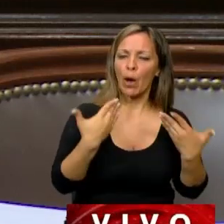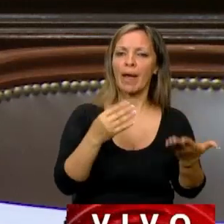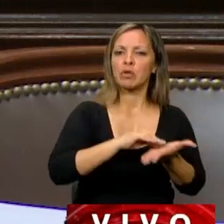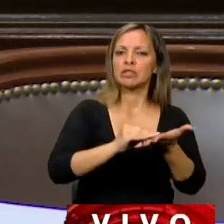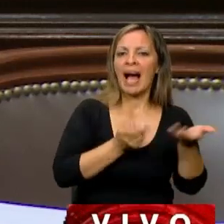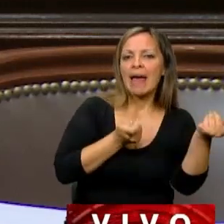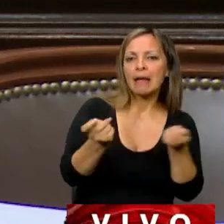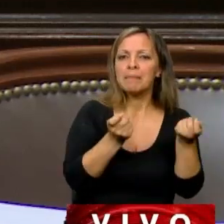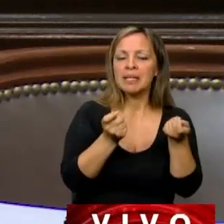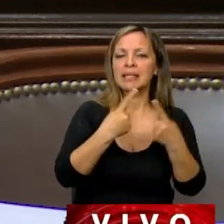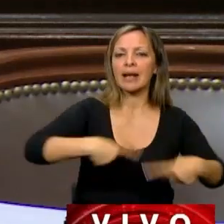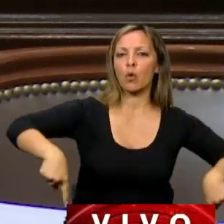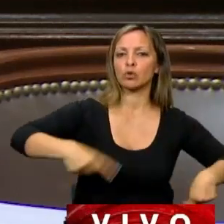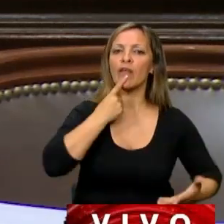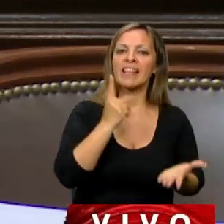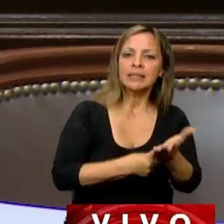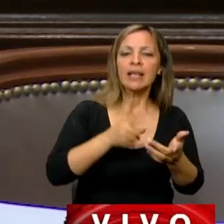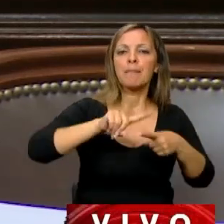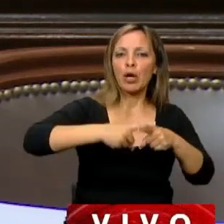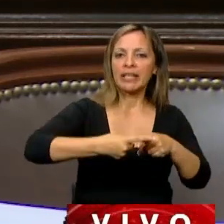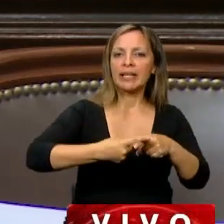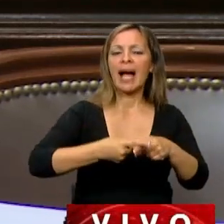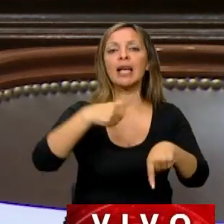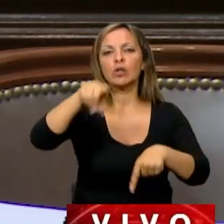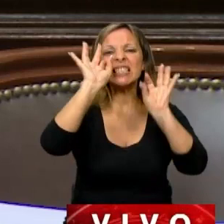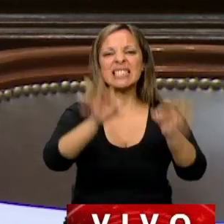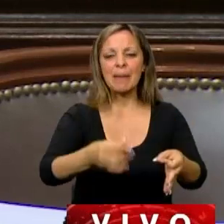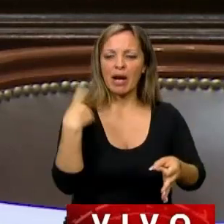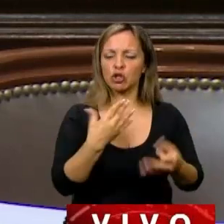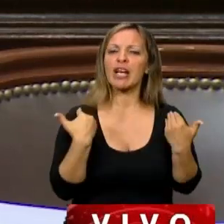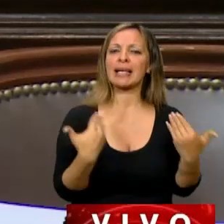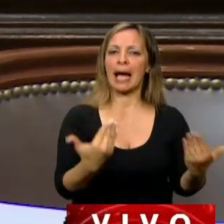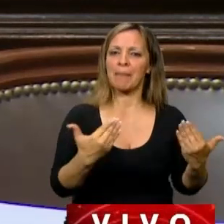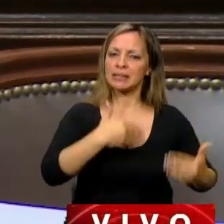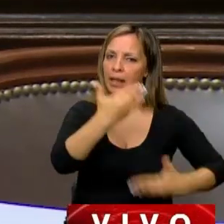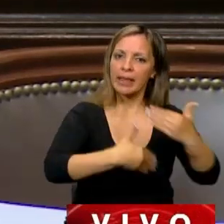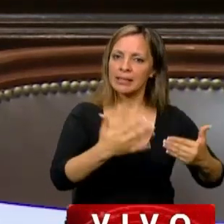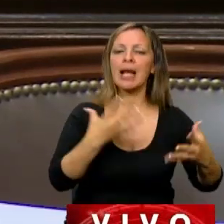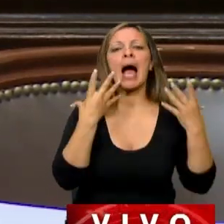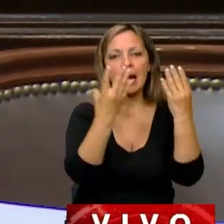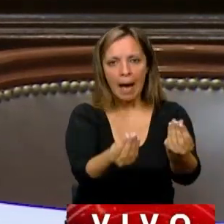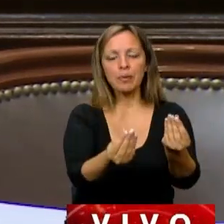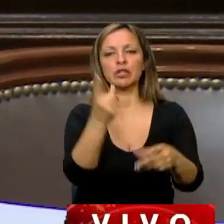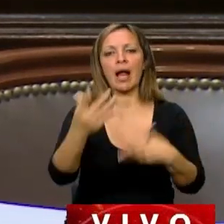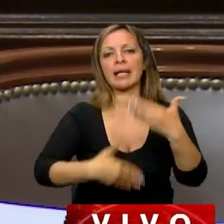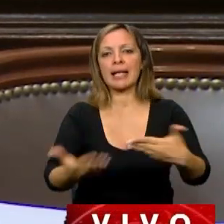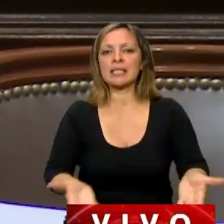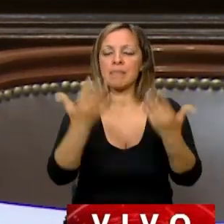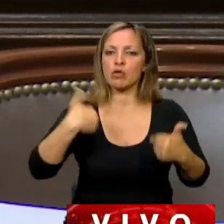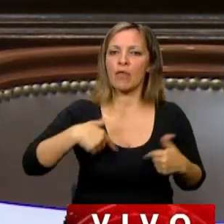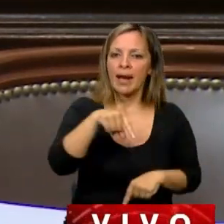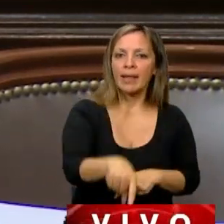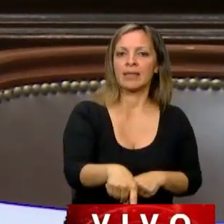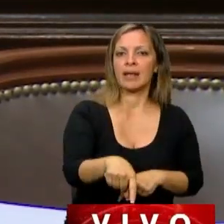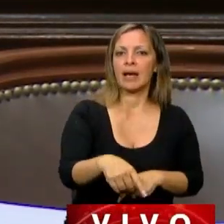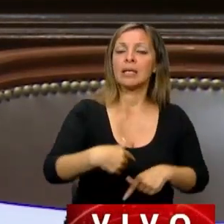nuestros recursos, de fijar nuestra política y tengan por certeza que somos capaces de crecer y de acompañar al crecimiento de un país